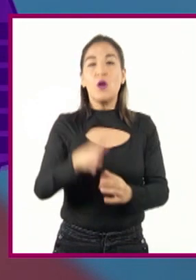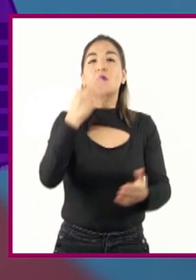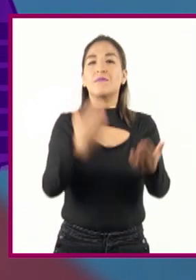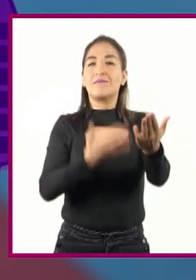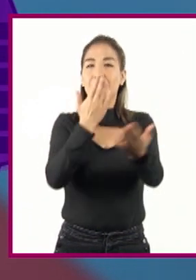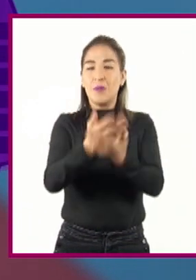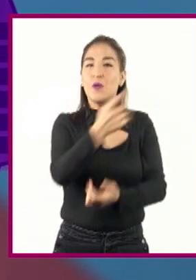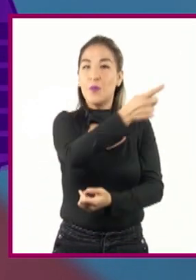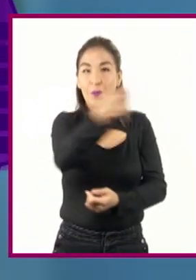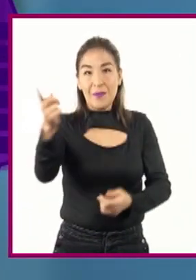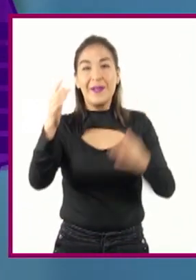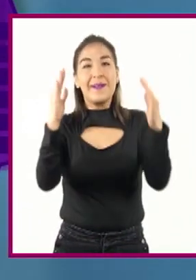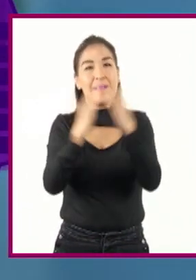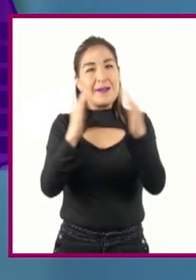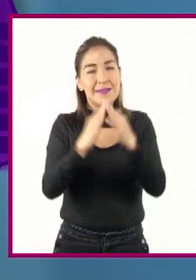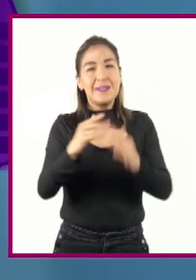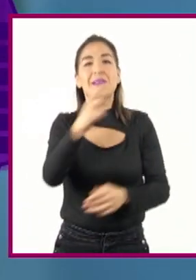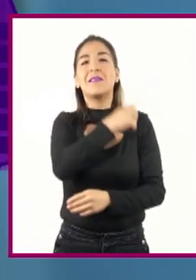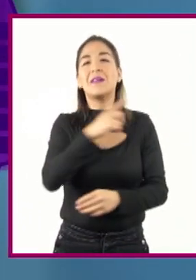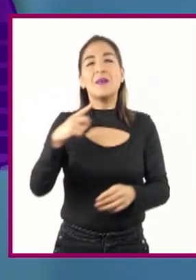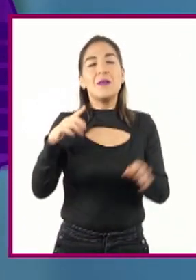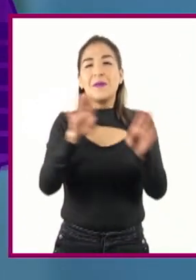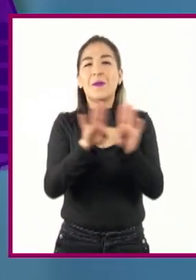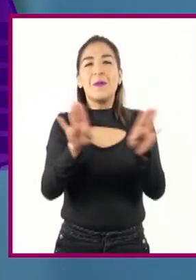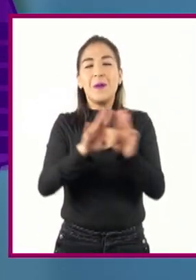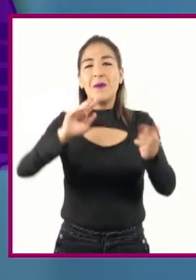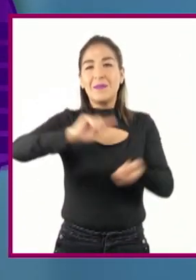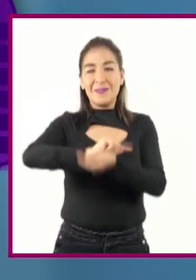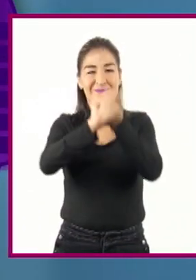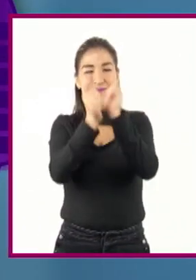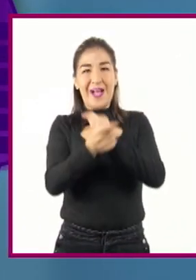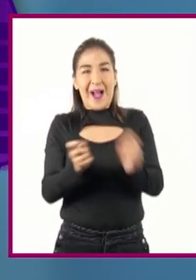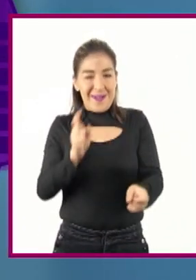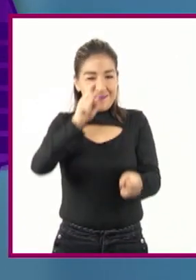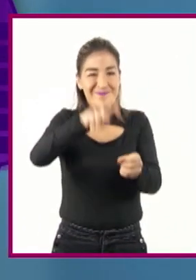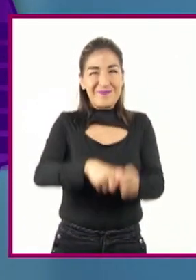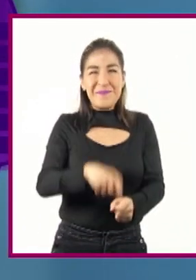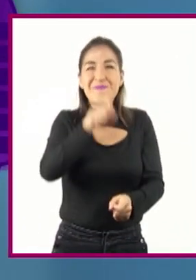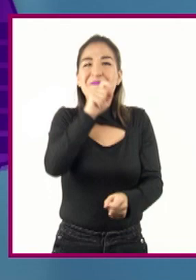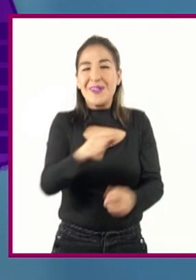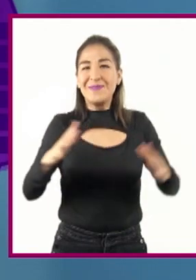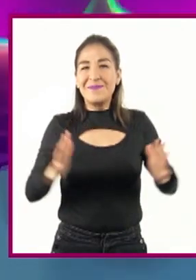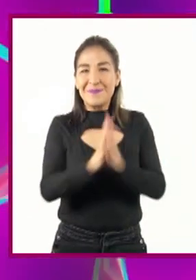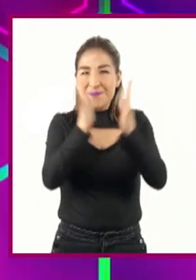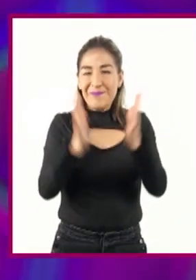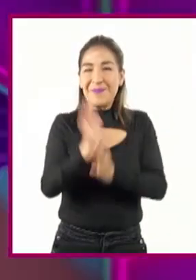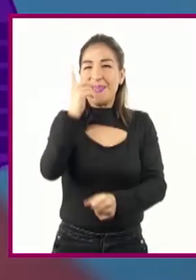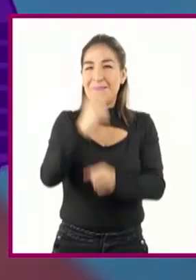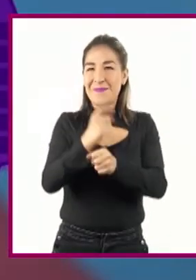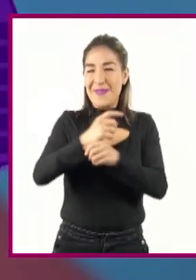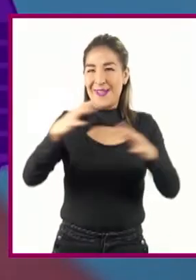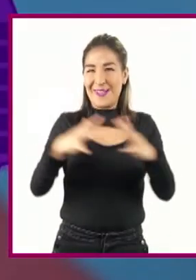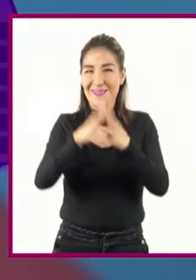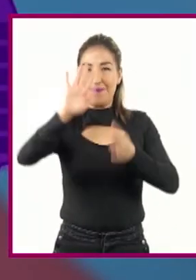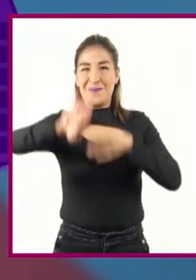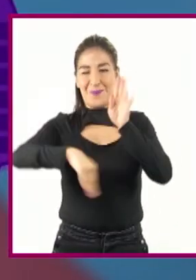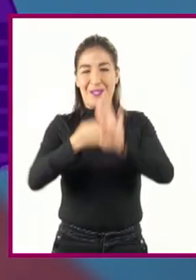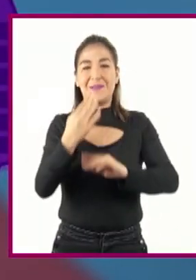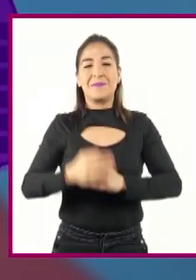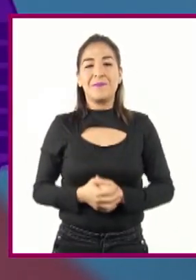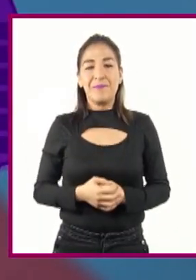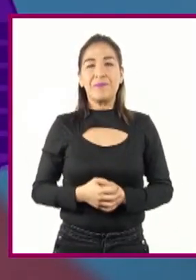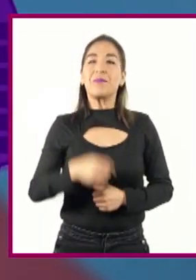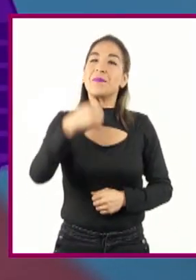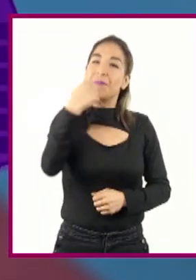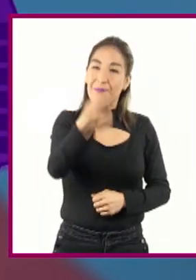de ustedes en casa se convierta en un participante de la Primera Guerra Mundial. Les